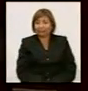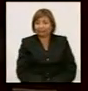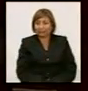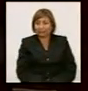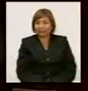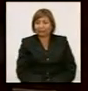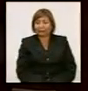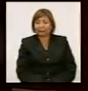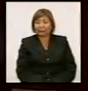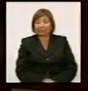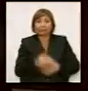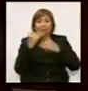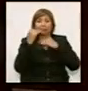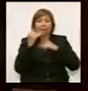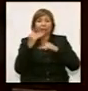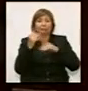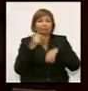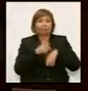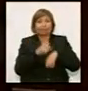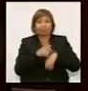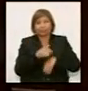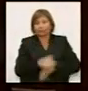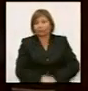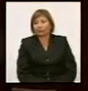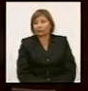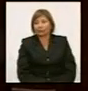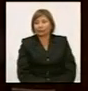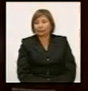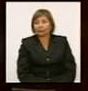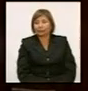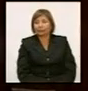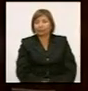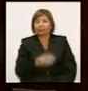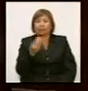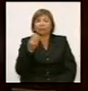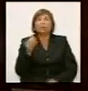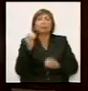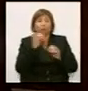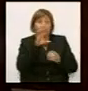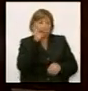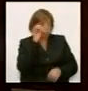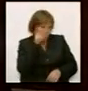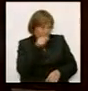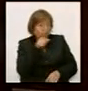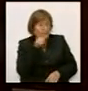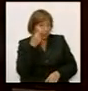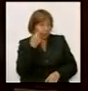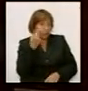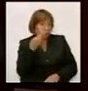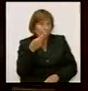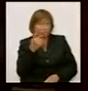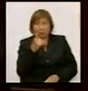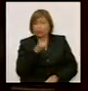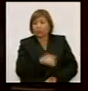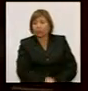para muy corta distancia. ¿Por qué no lo elegimos a él?